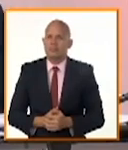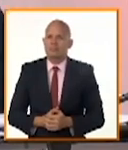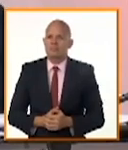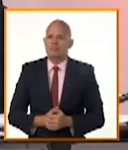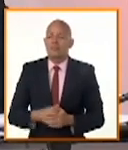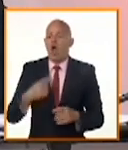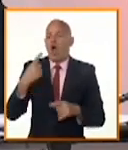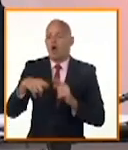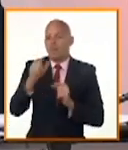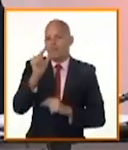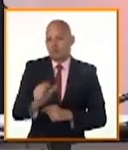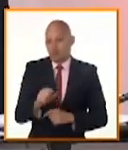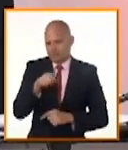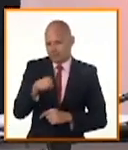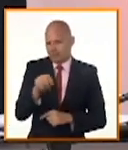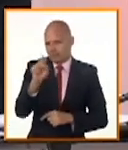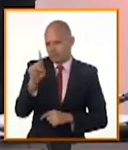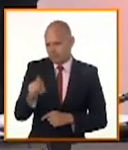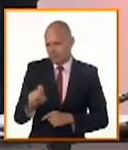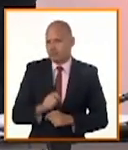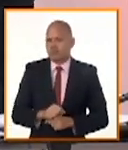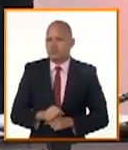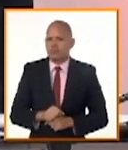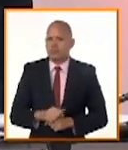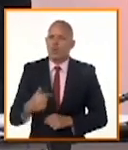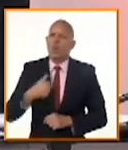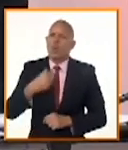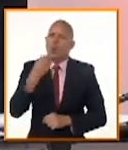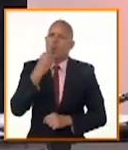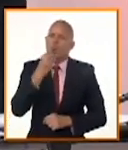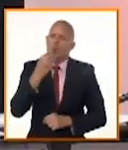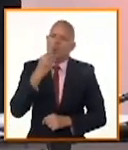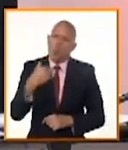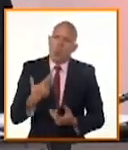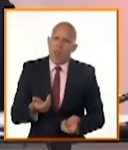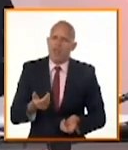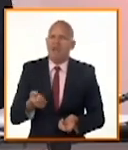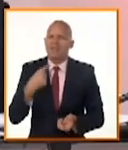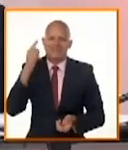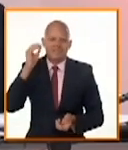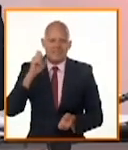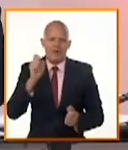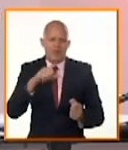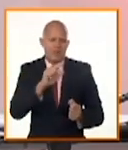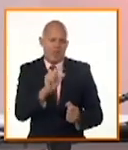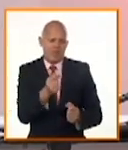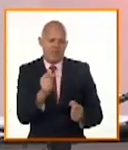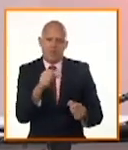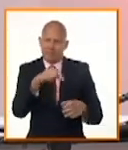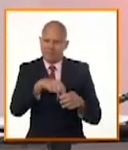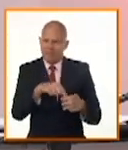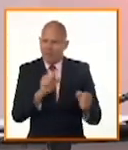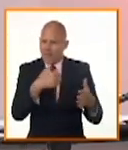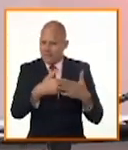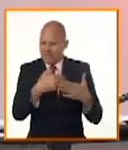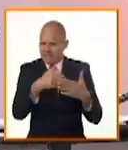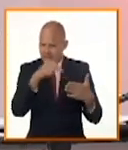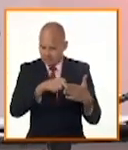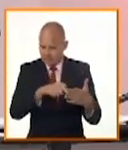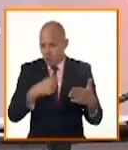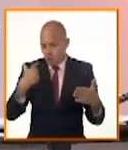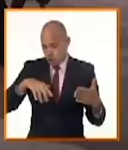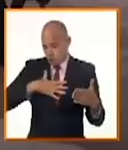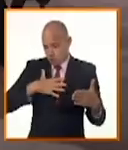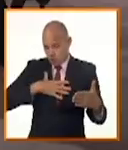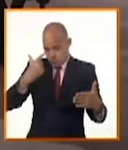salarios etcétera puede pagar una persona natural a una cuenta corriente también es decir esos procesos se pueden dar La respuesta es Sí